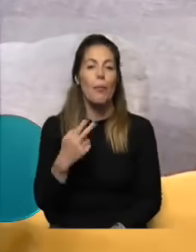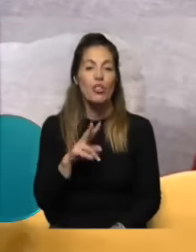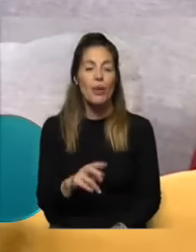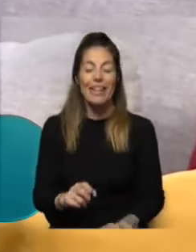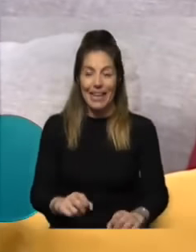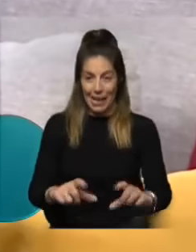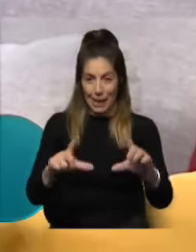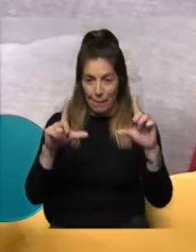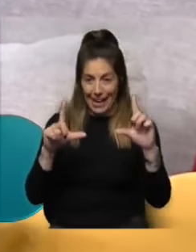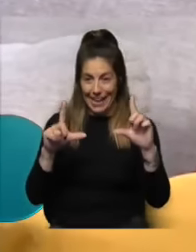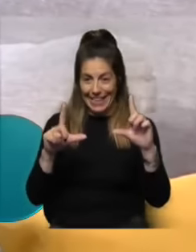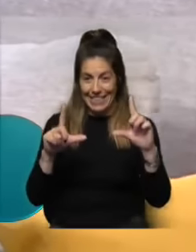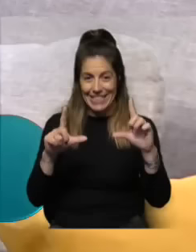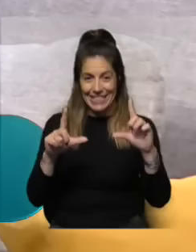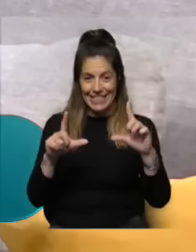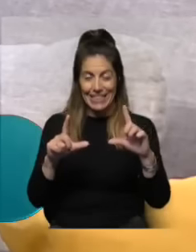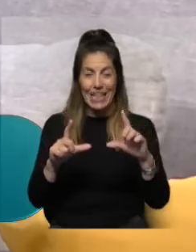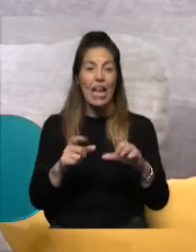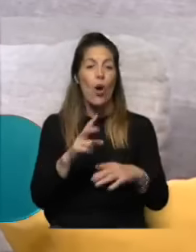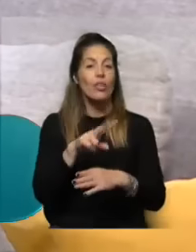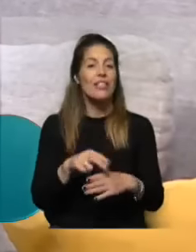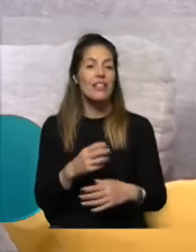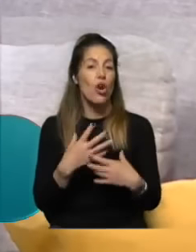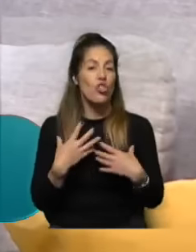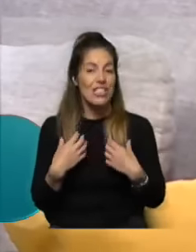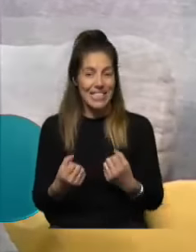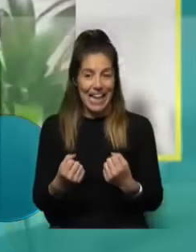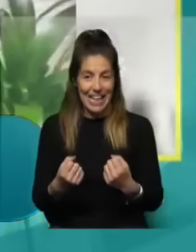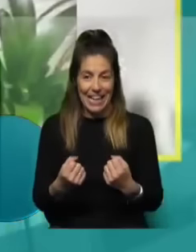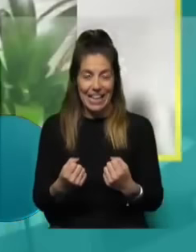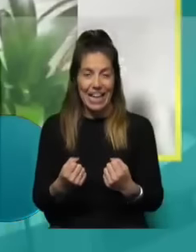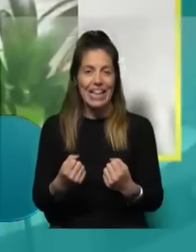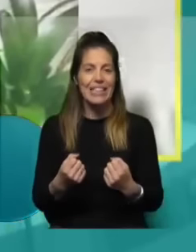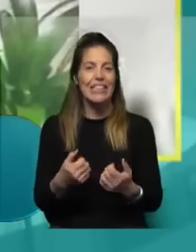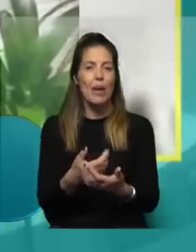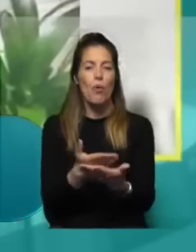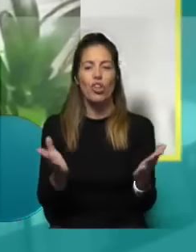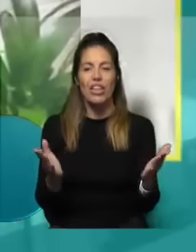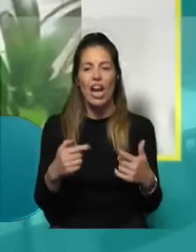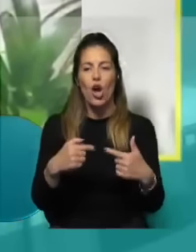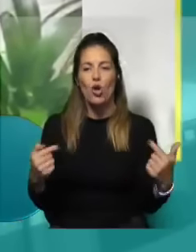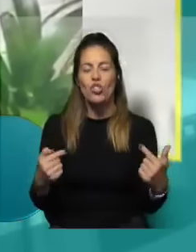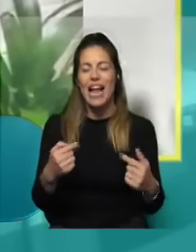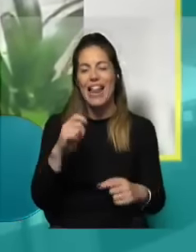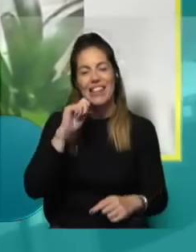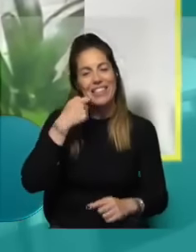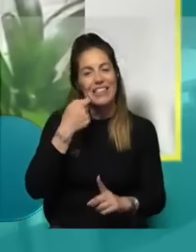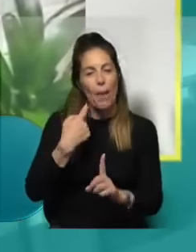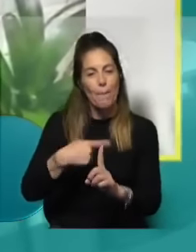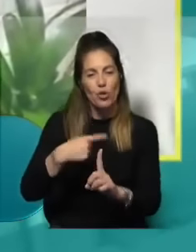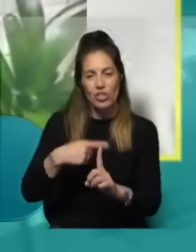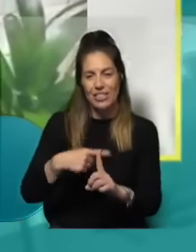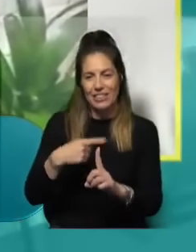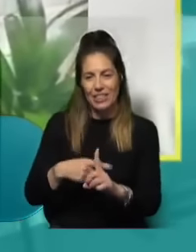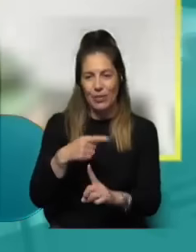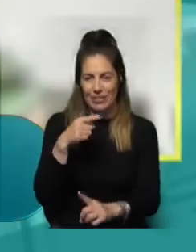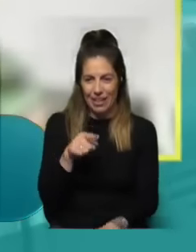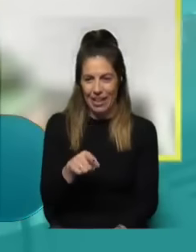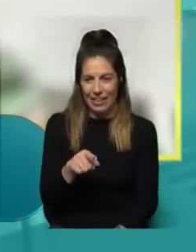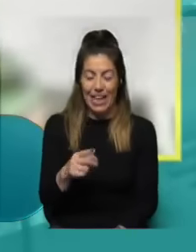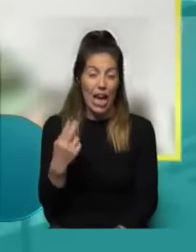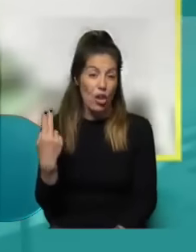unas imágenes, la utilización sana del espejo, que hay que reflejar siempre cosas lindas, cosas positivas. ¿Tá? Aquí lo tenemos, por ejemplo, en